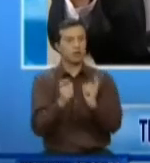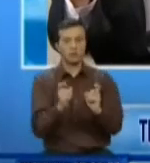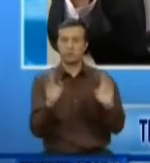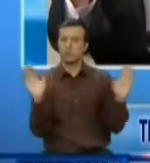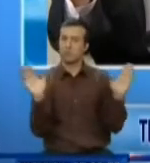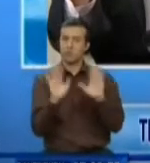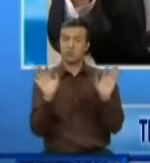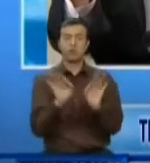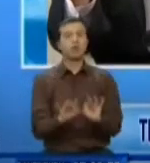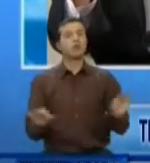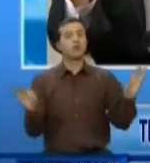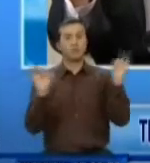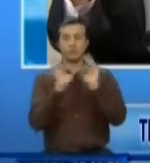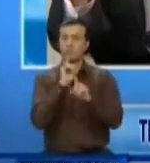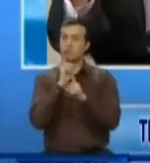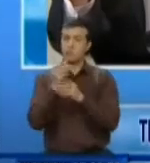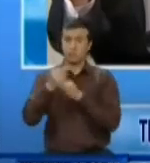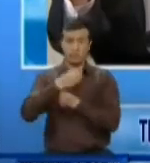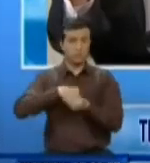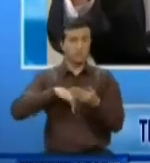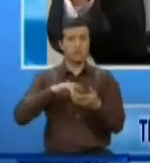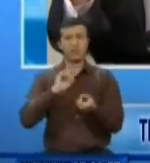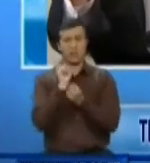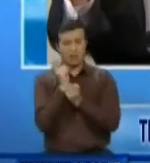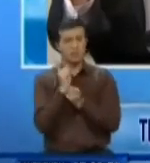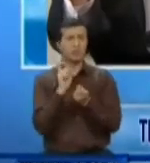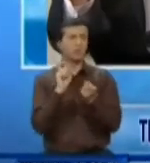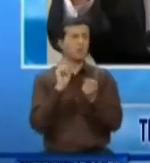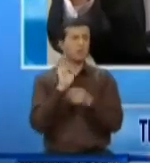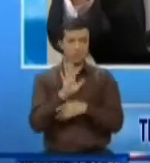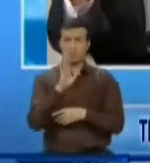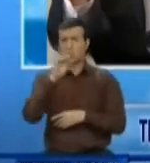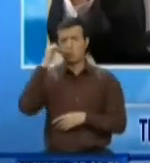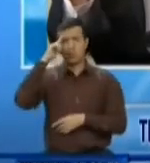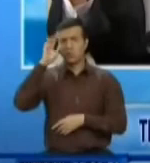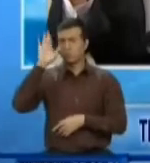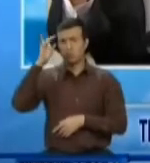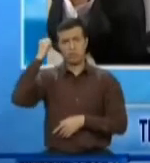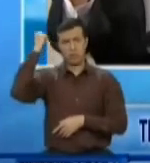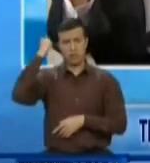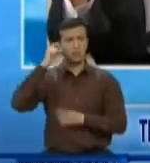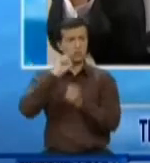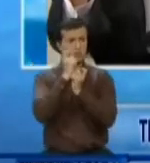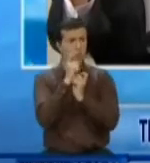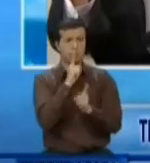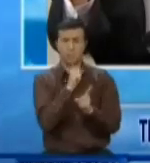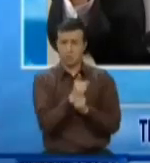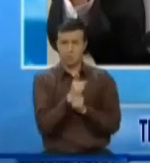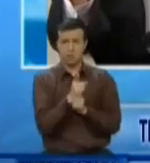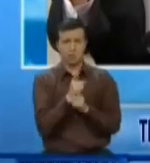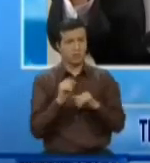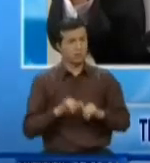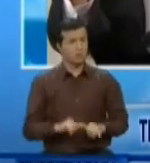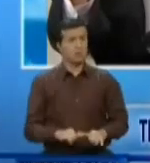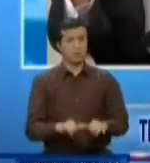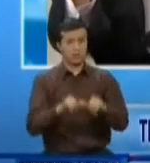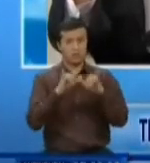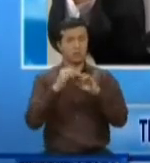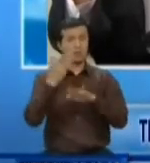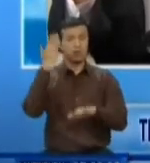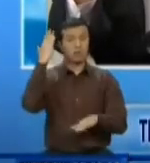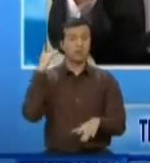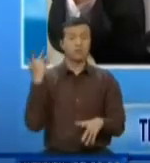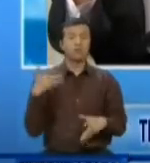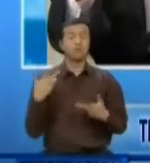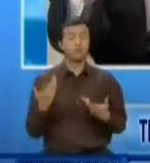lo más importante para que la inversión vaya si las cosas cambian todos los días que él es tanto en su derecho de cambiar las todos los días sencillamente para seguir con los términos pasados